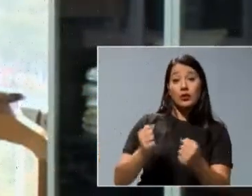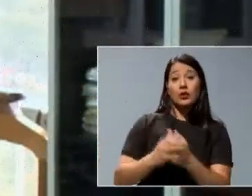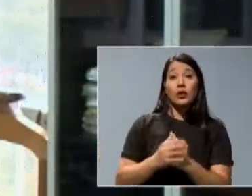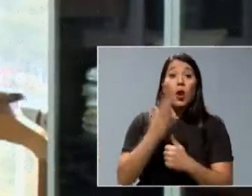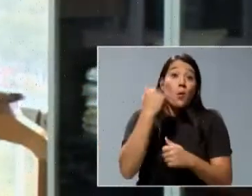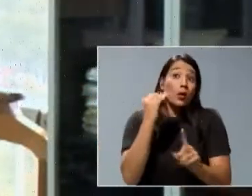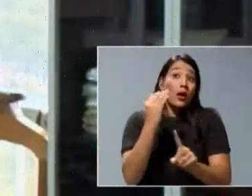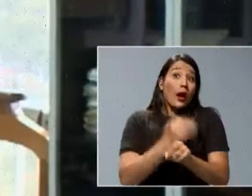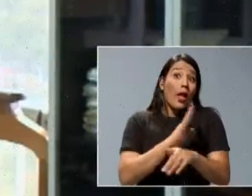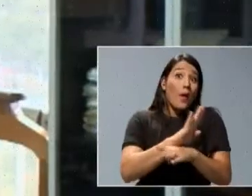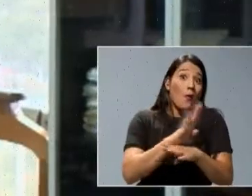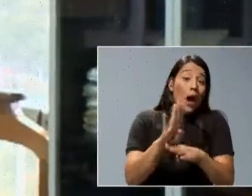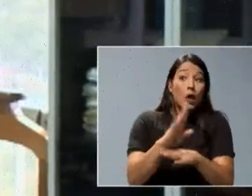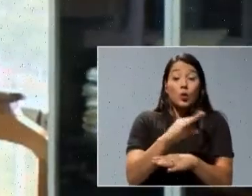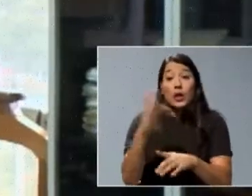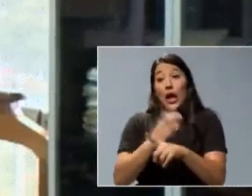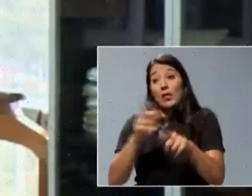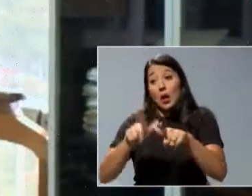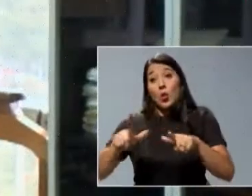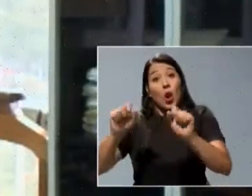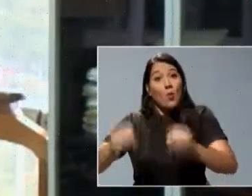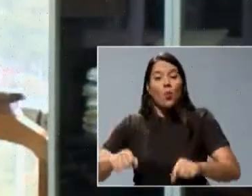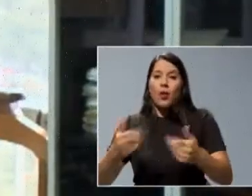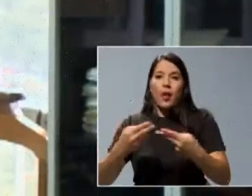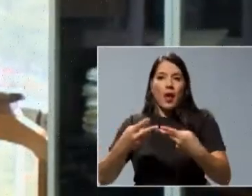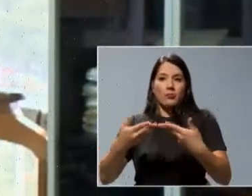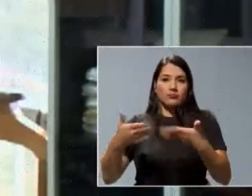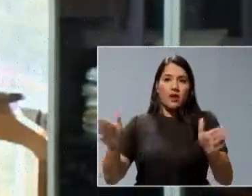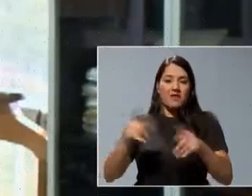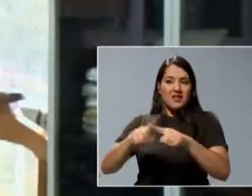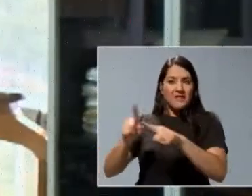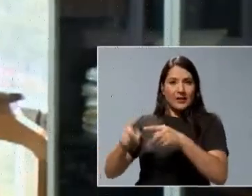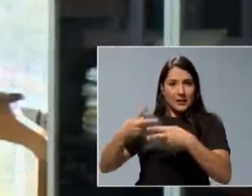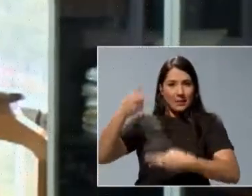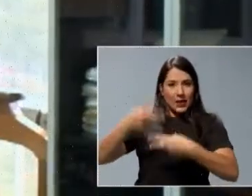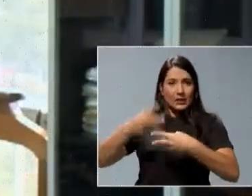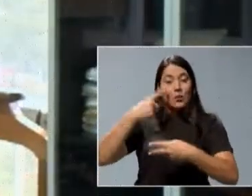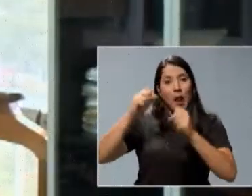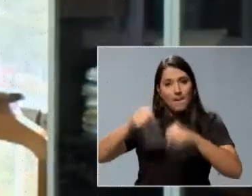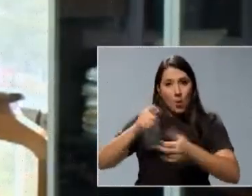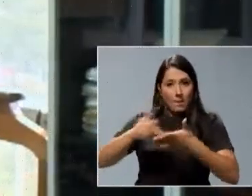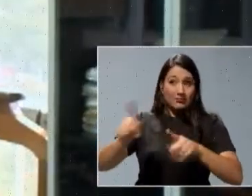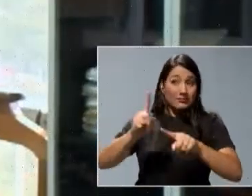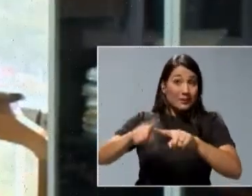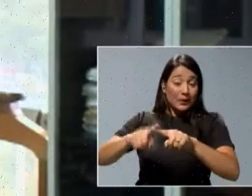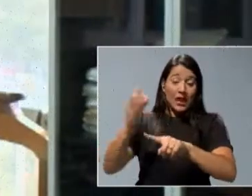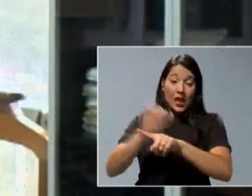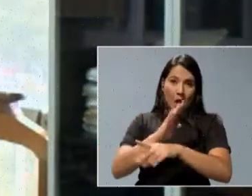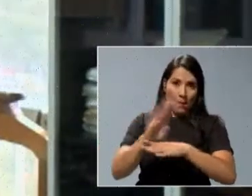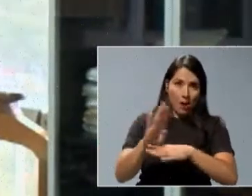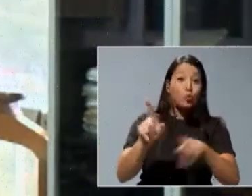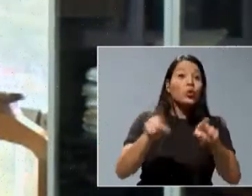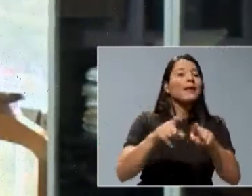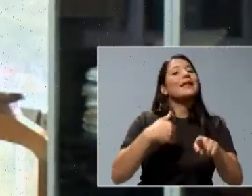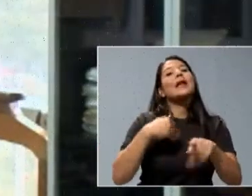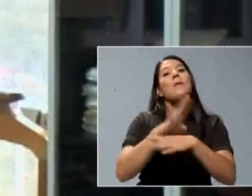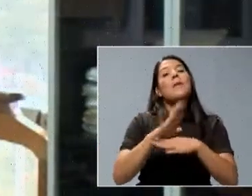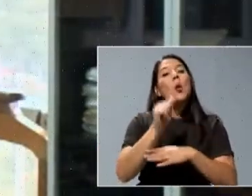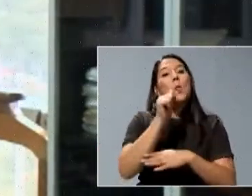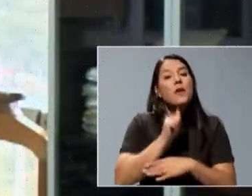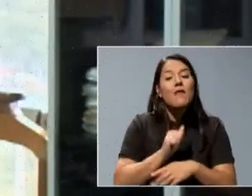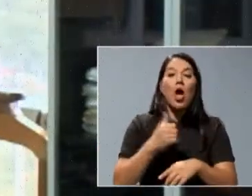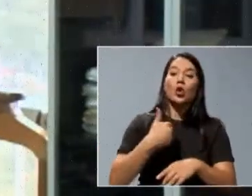ellos consideren oportunas. Igual tenemos a los medios de la banca estatal, bancos de la banca privada, tenemos cooperativas,